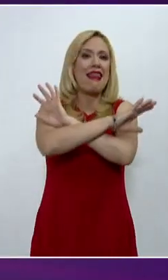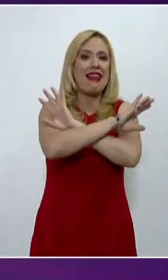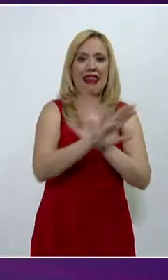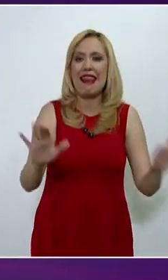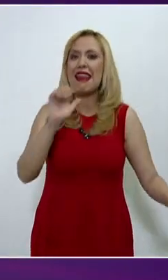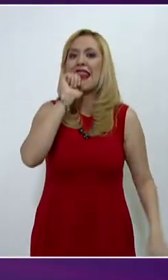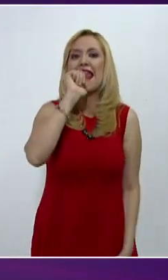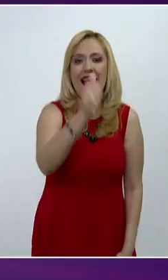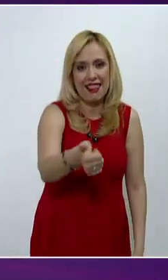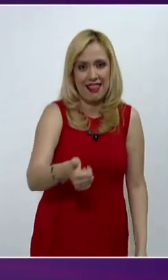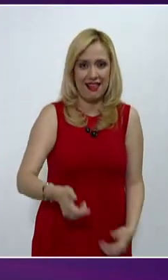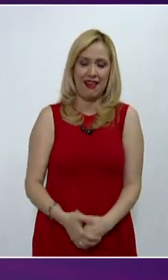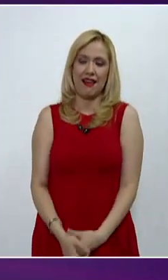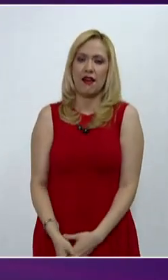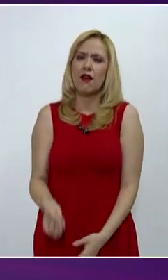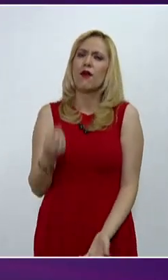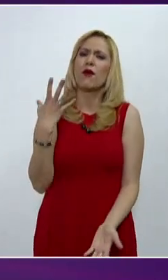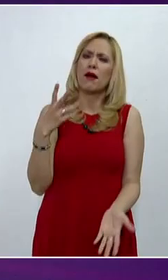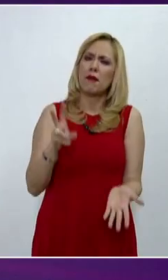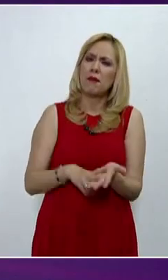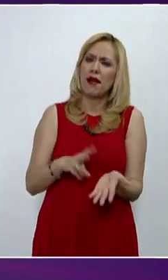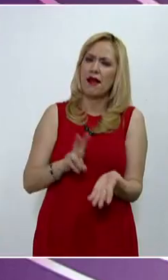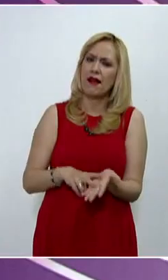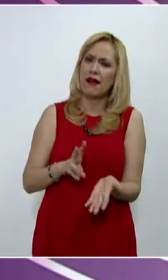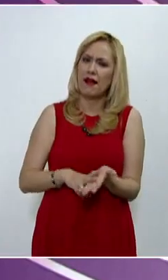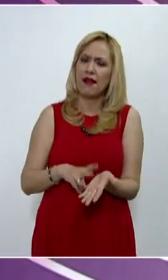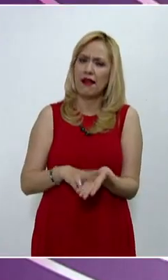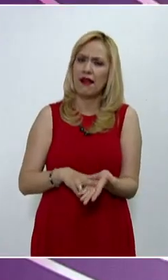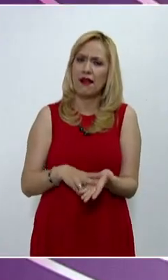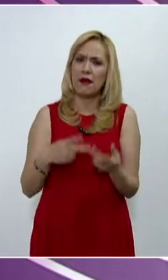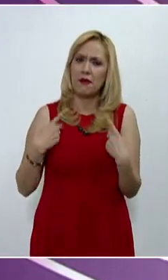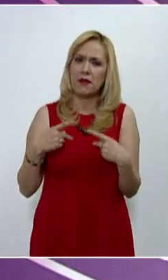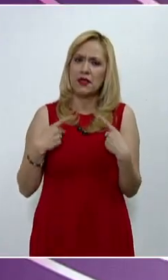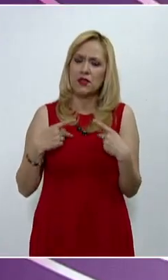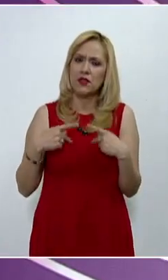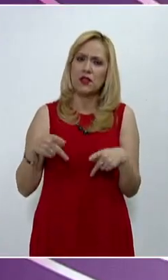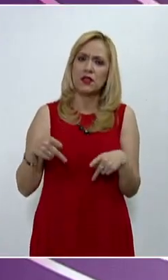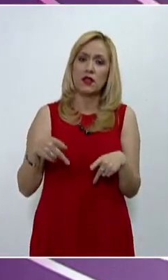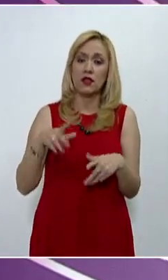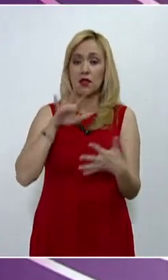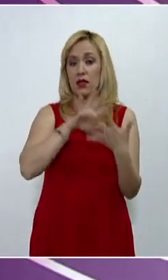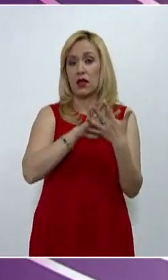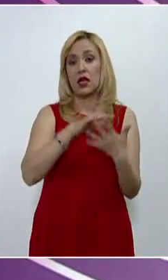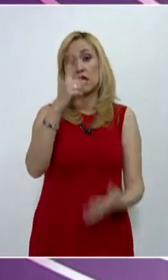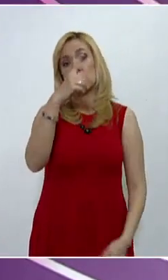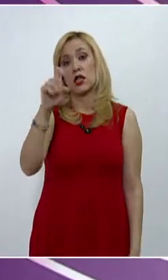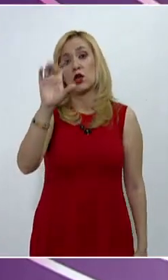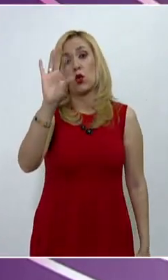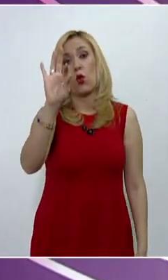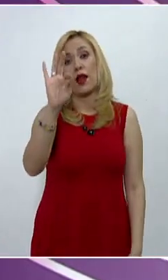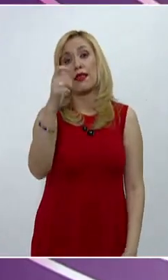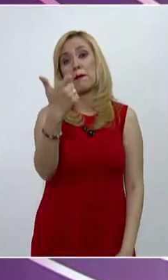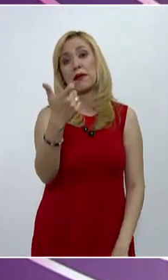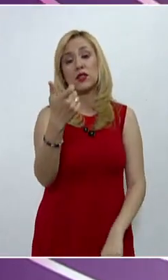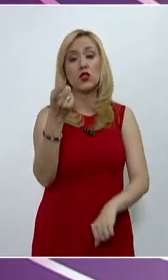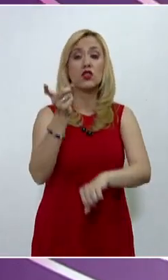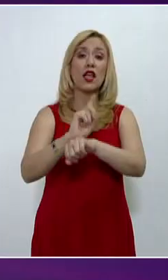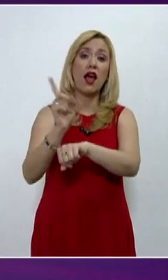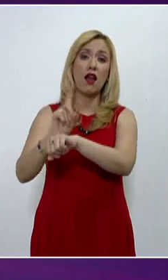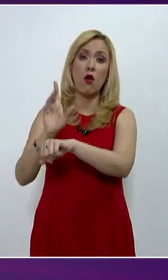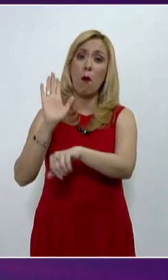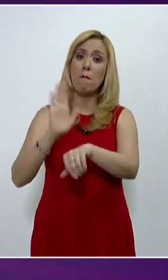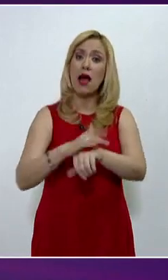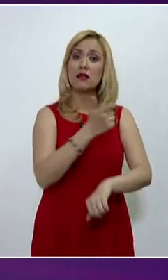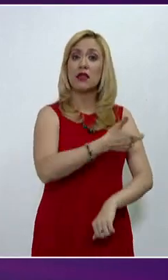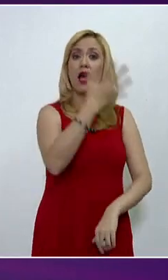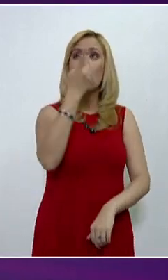o muy poco al detenido, ¿no? ¿Cuánto le cuesta al Estado mantener a una persona en prisión? Son 140 pesos diarios, o sea, es más alto que el salario